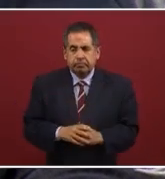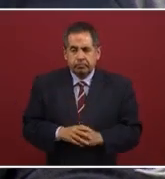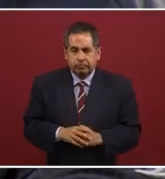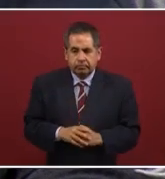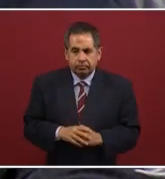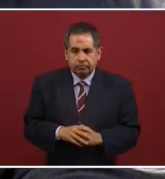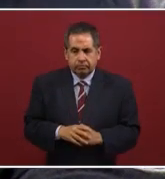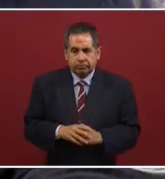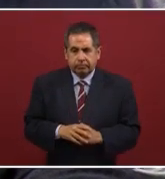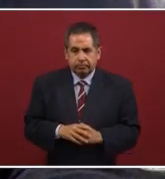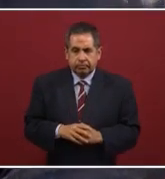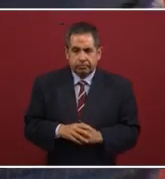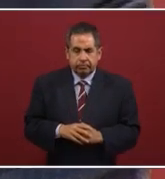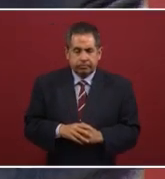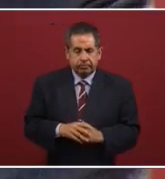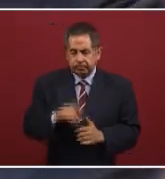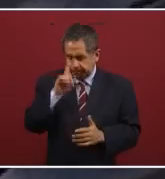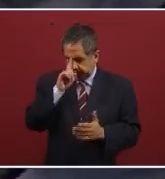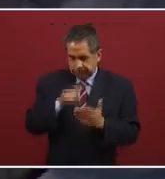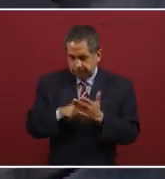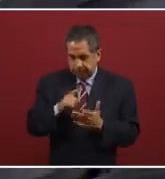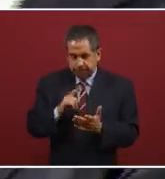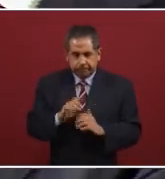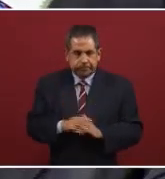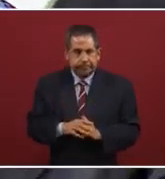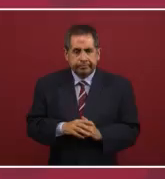No creo que